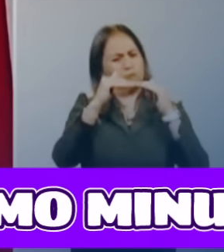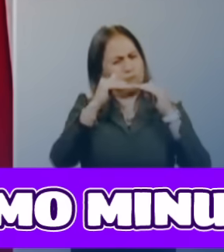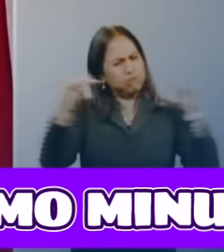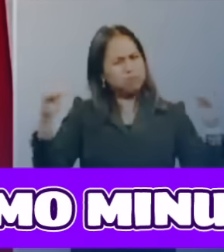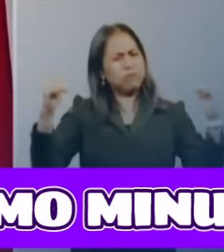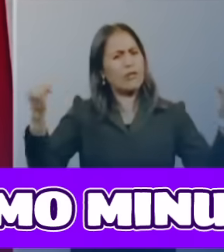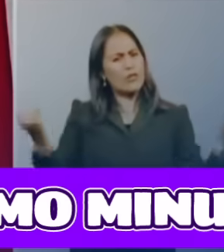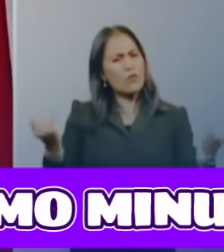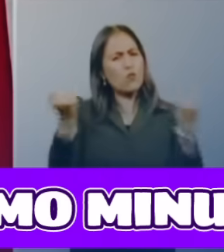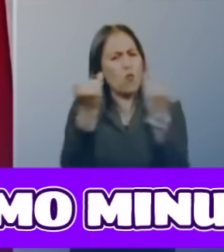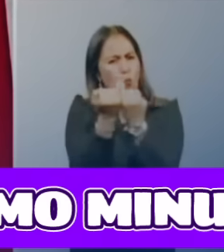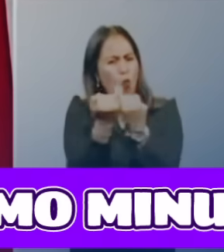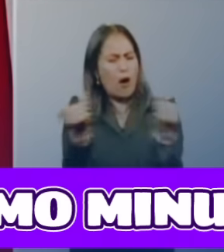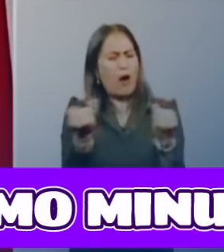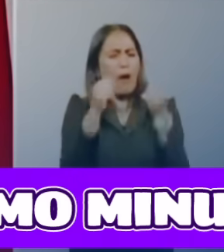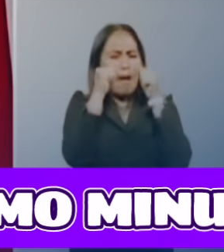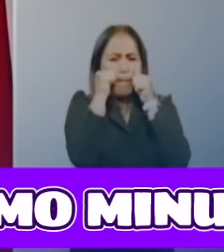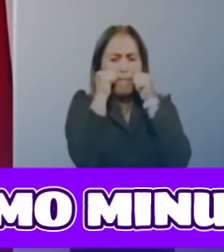a ser oída